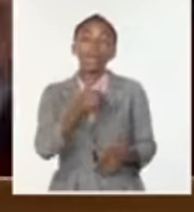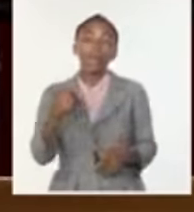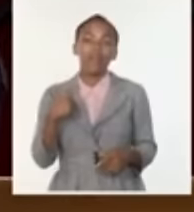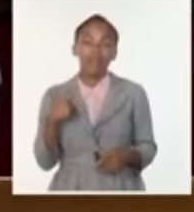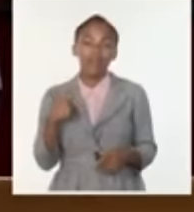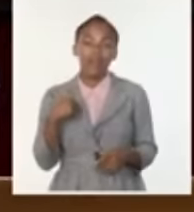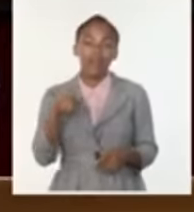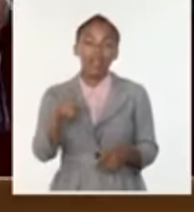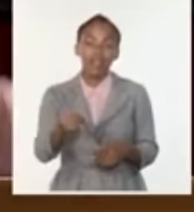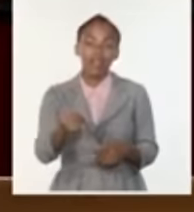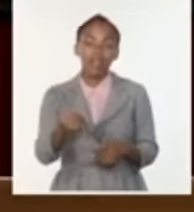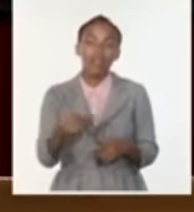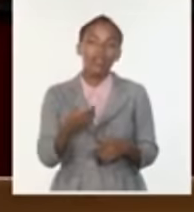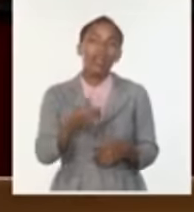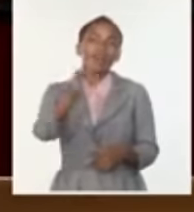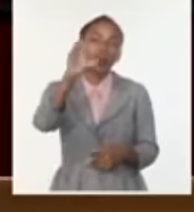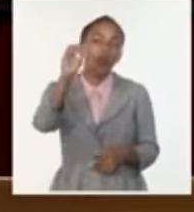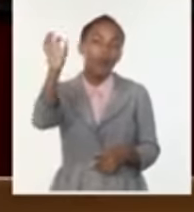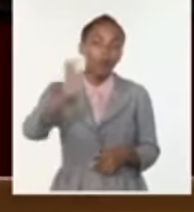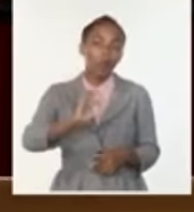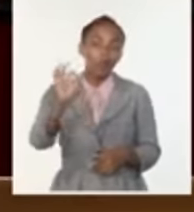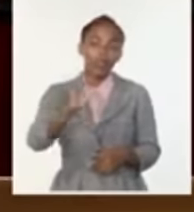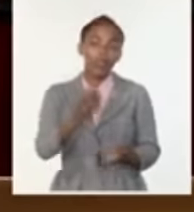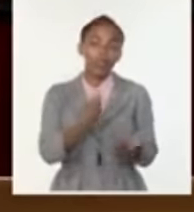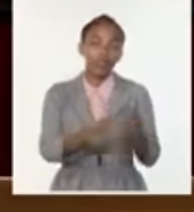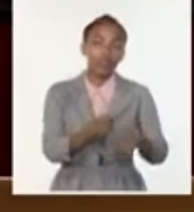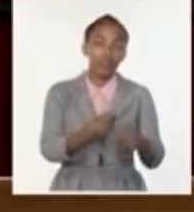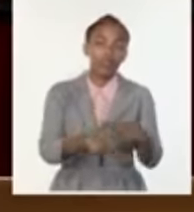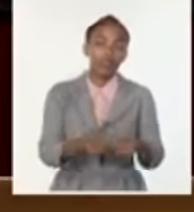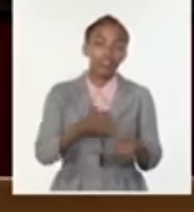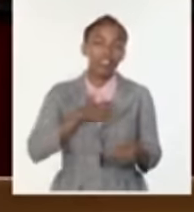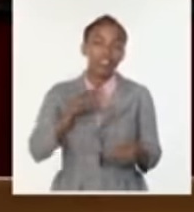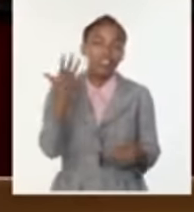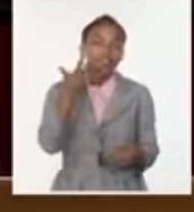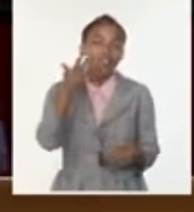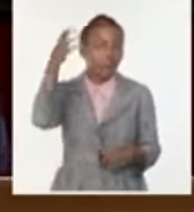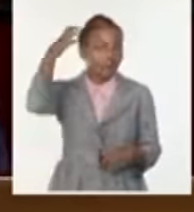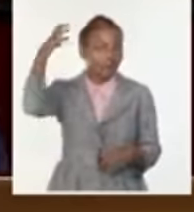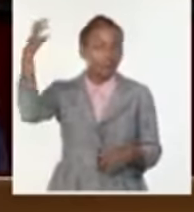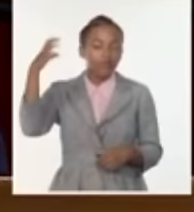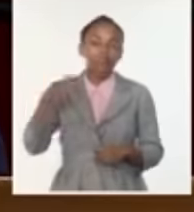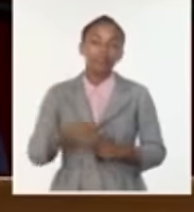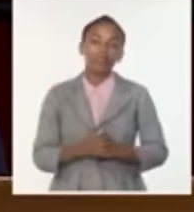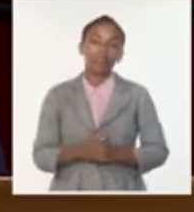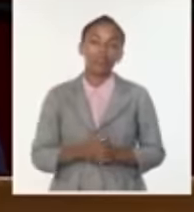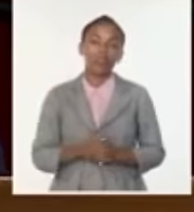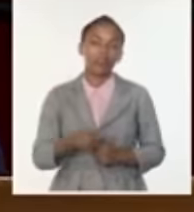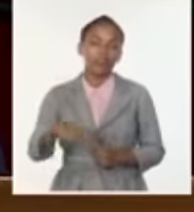presupuesto del Estado, hasta el 90% de los ingresos. Y de eso voy a hablar más adelante.